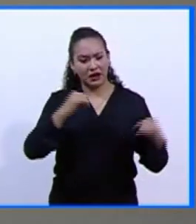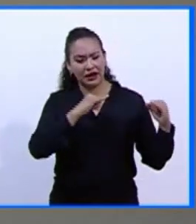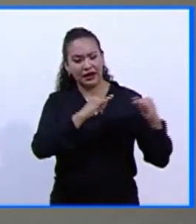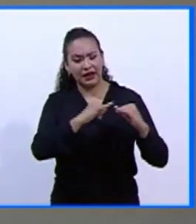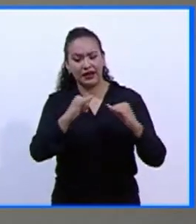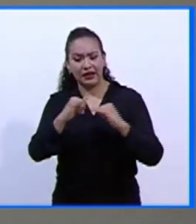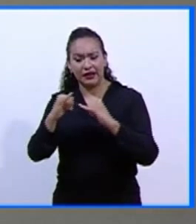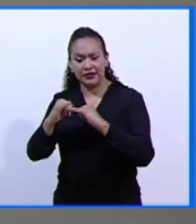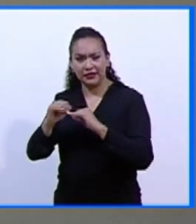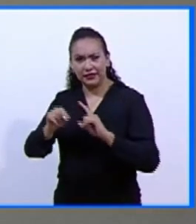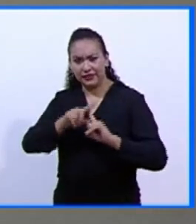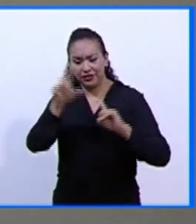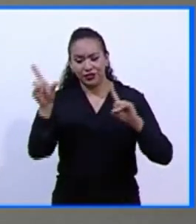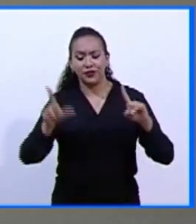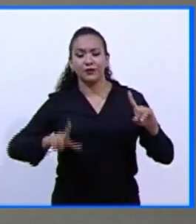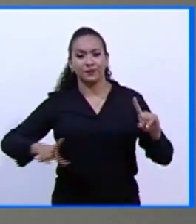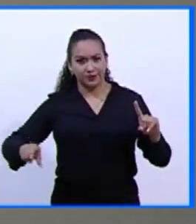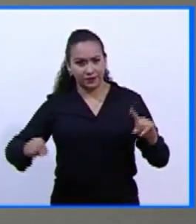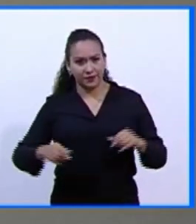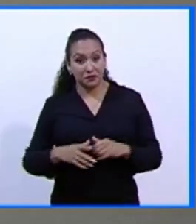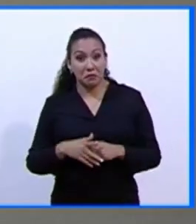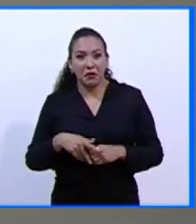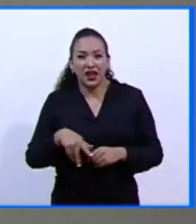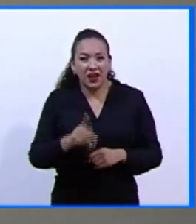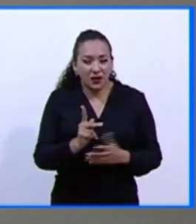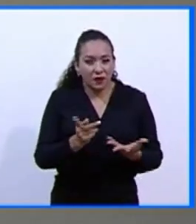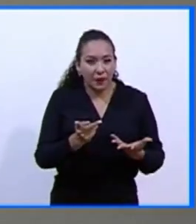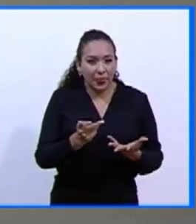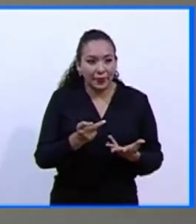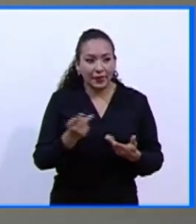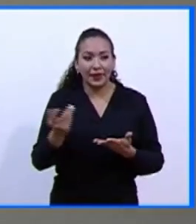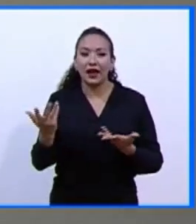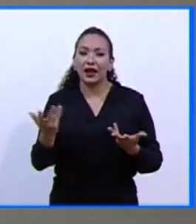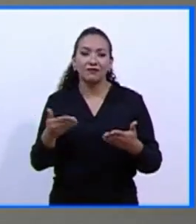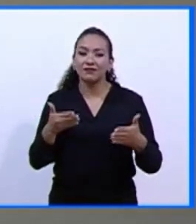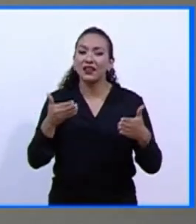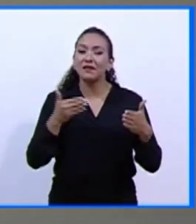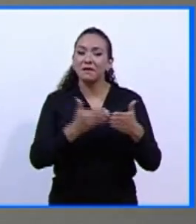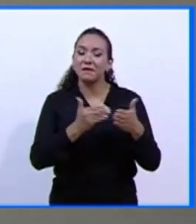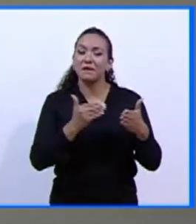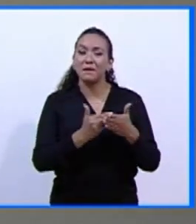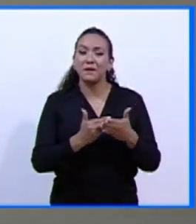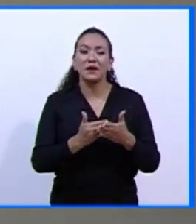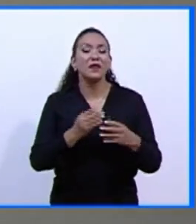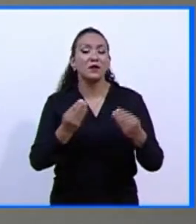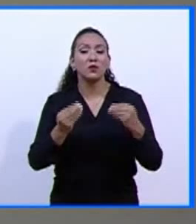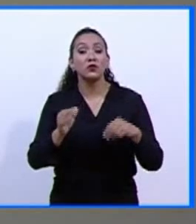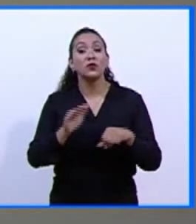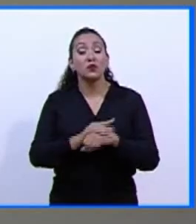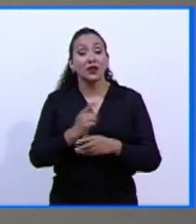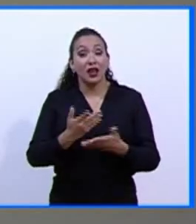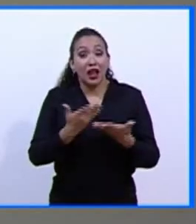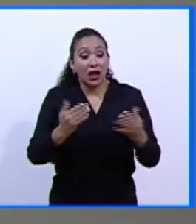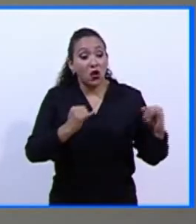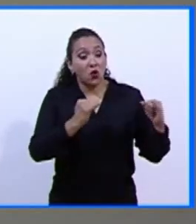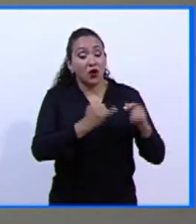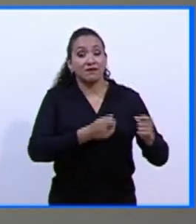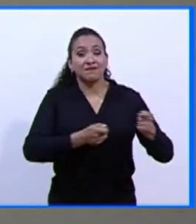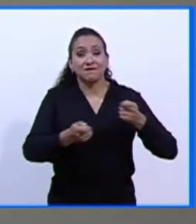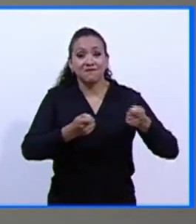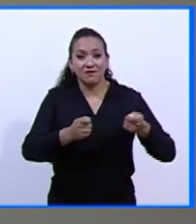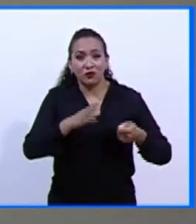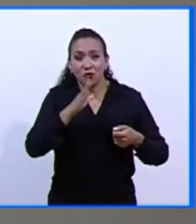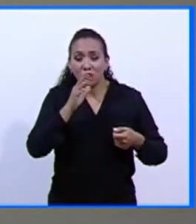instituciones nacionales, impidiendo que su fragilidad padezca afectaciones